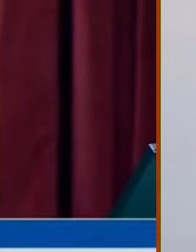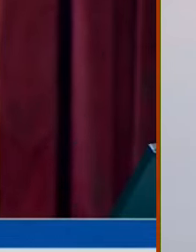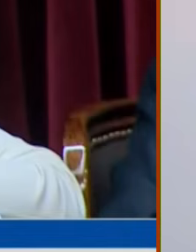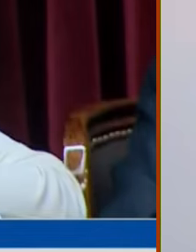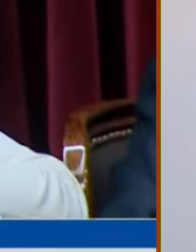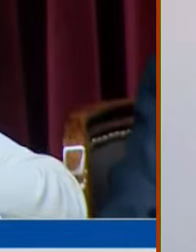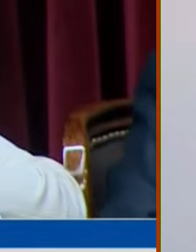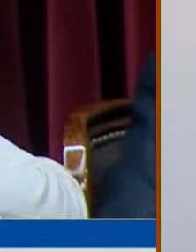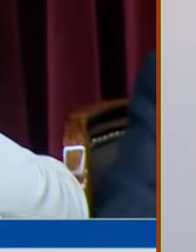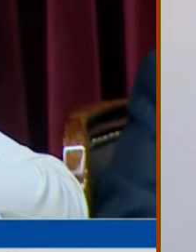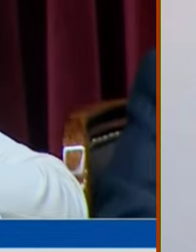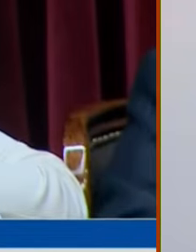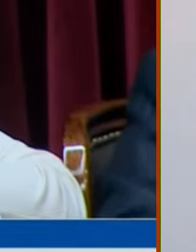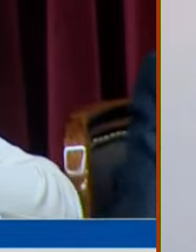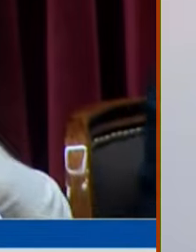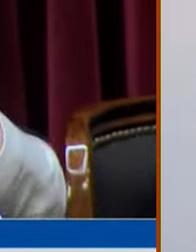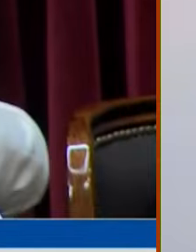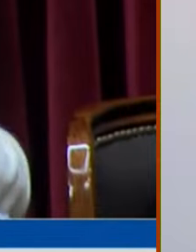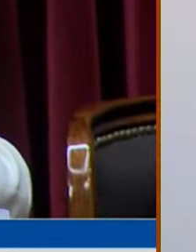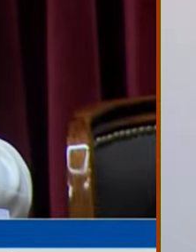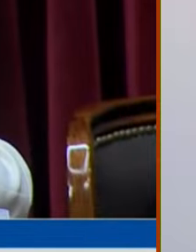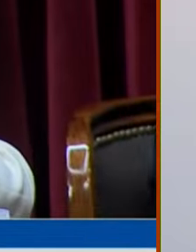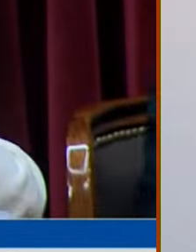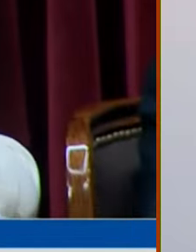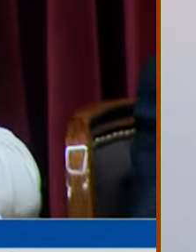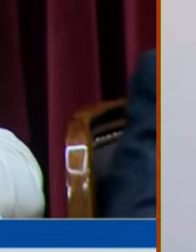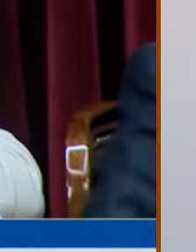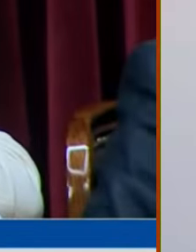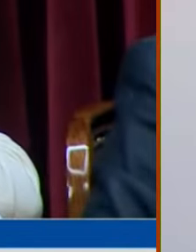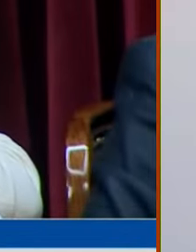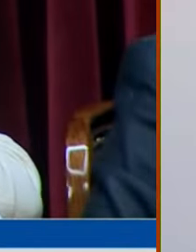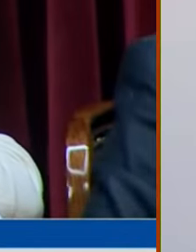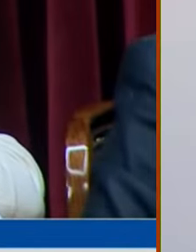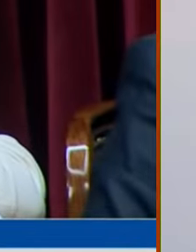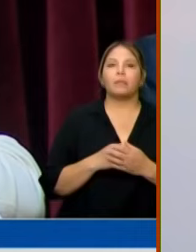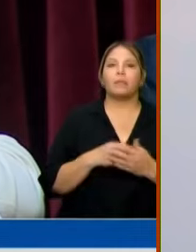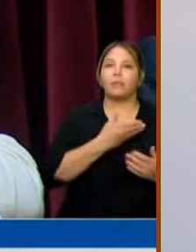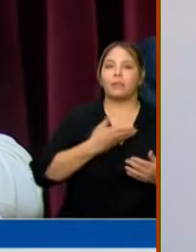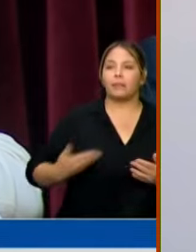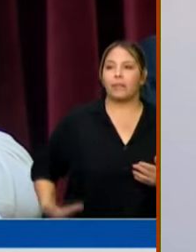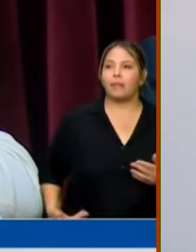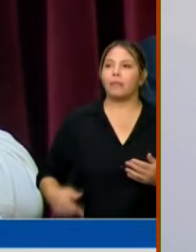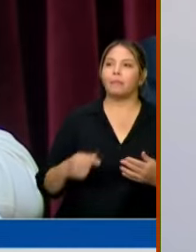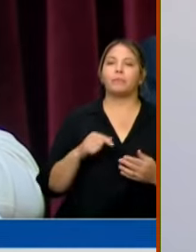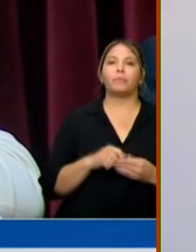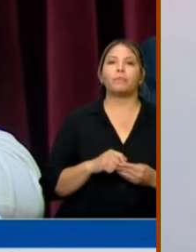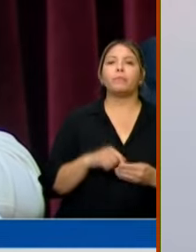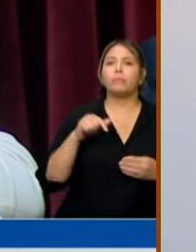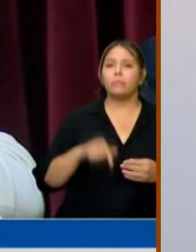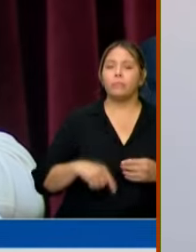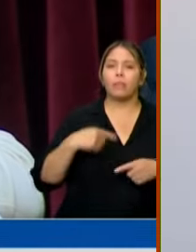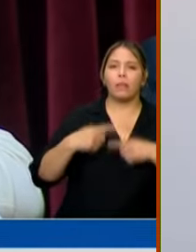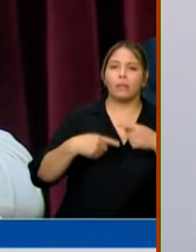diferente, y a partir de eso, bueno, comenzó todo ese derrotero que se conoció públicamente, que terminó siendo un escándalo. Luego cuando vino